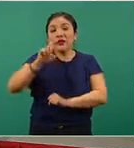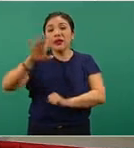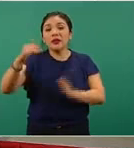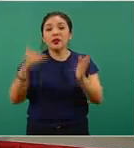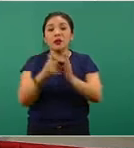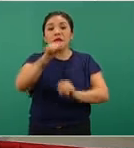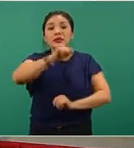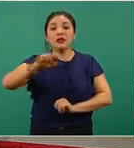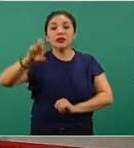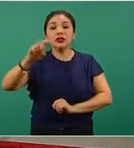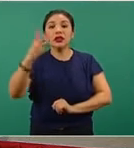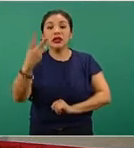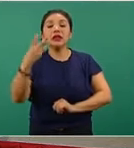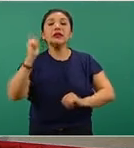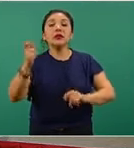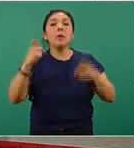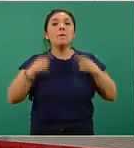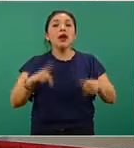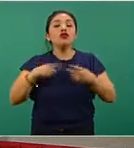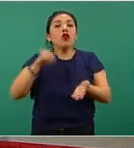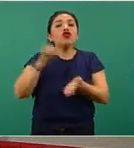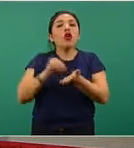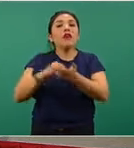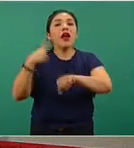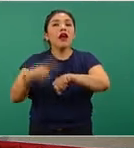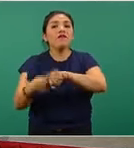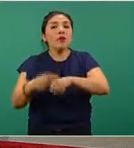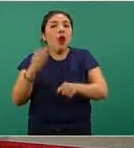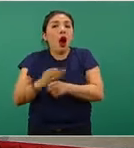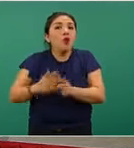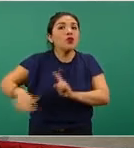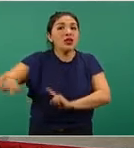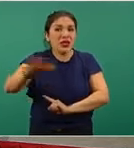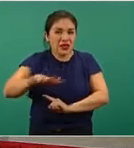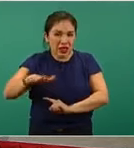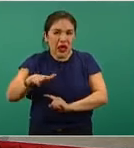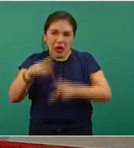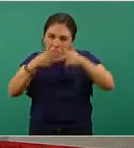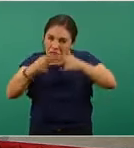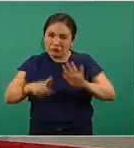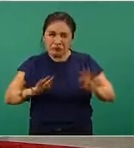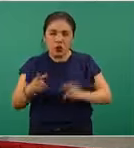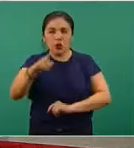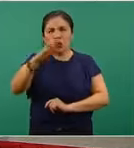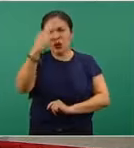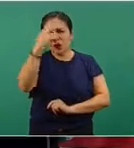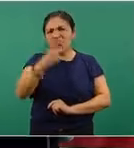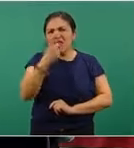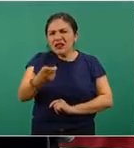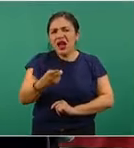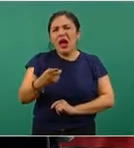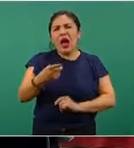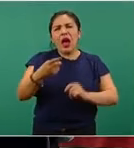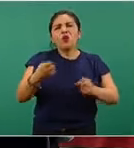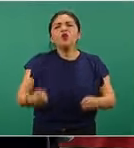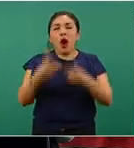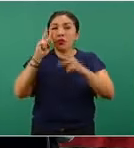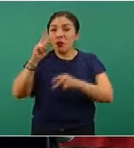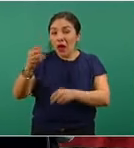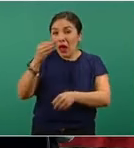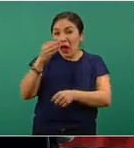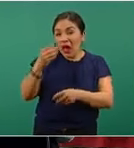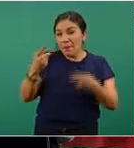35.633, los podemos considerar como casos activos estimados. Y recuerden que cuando hablamos de casos en esta